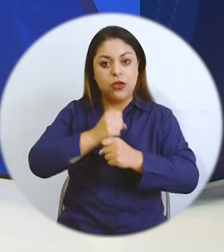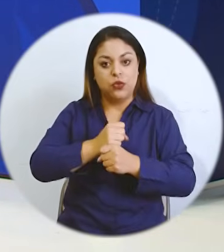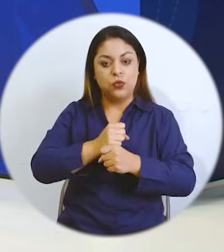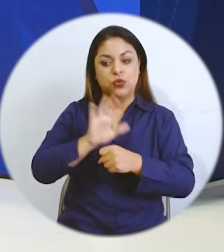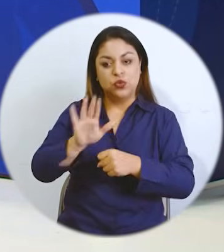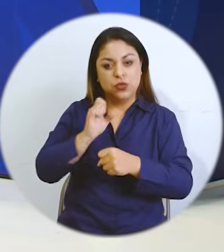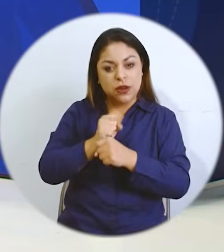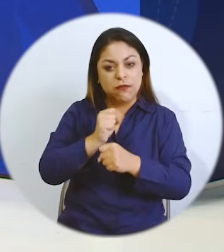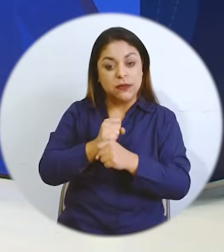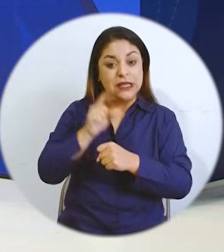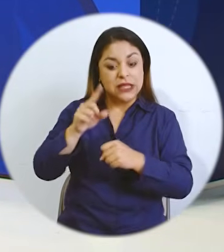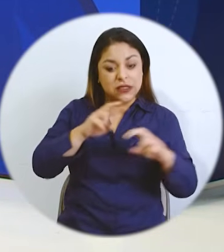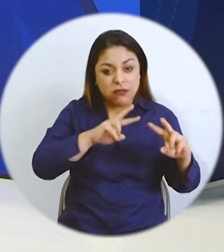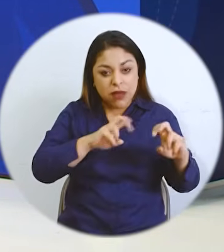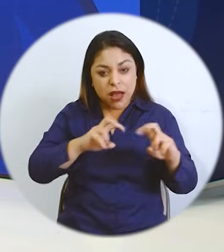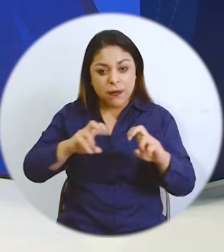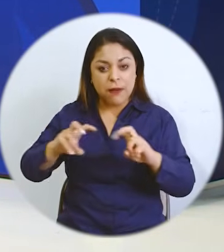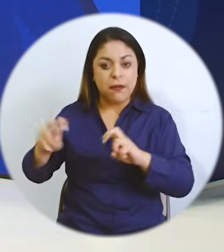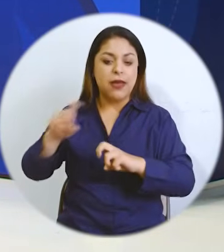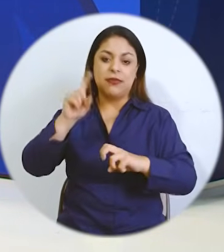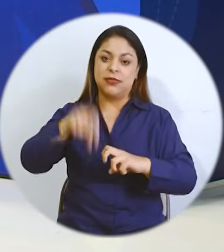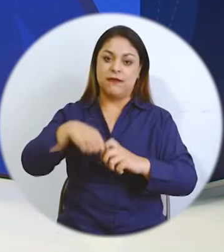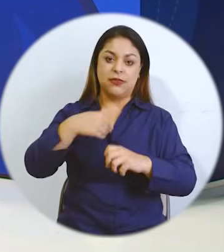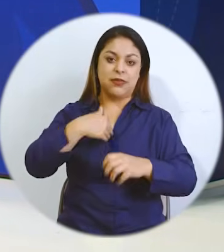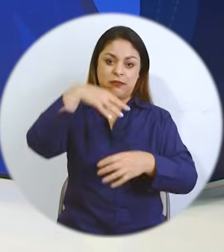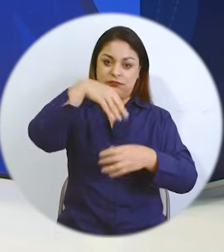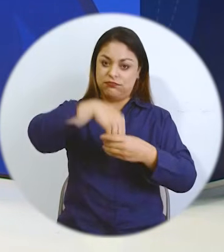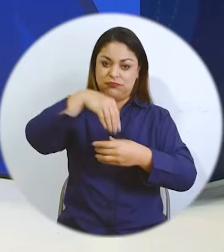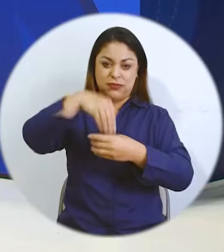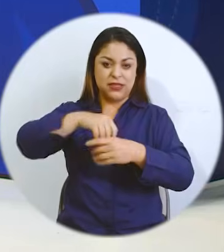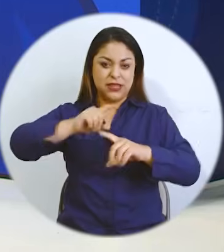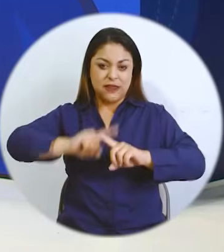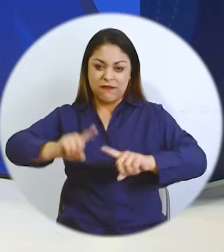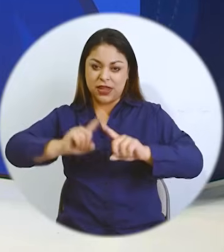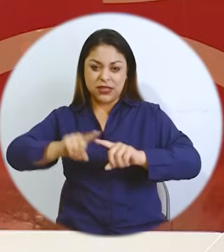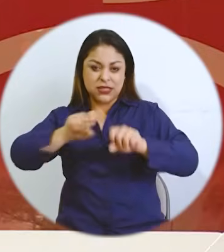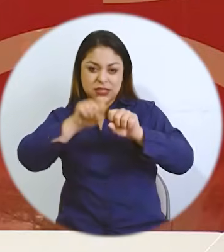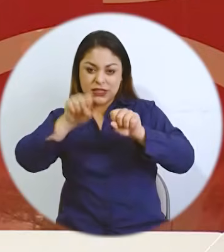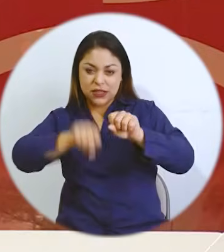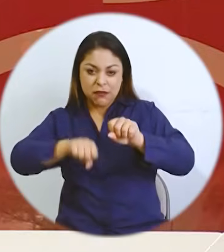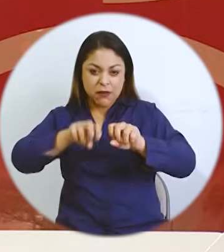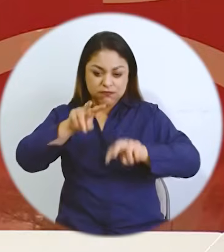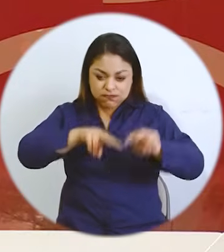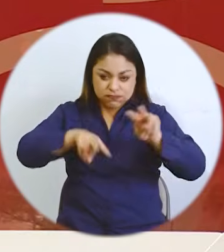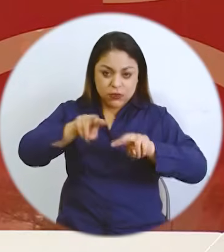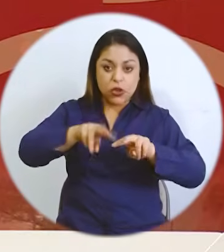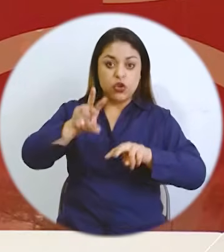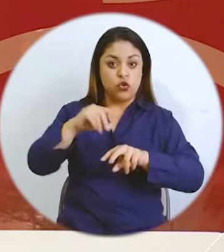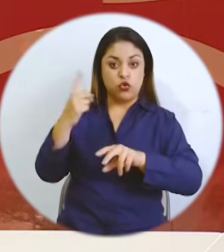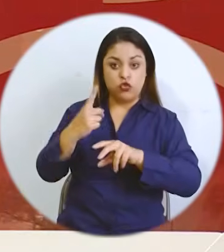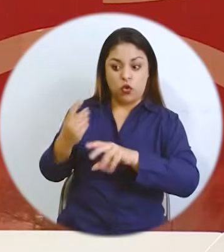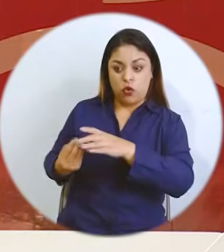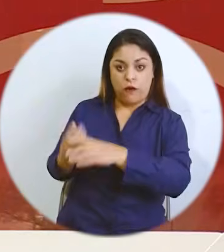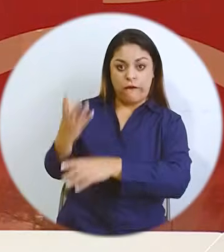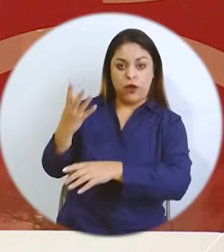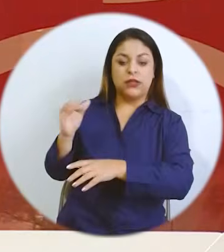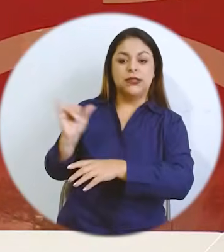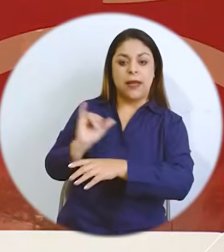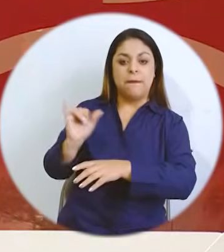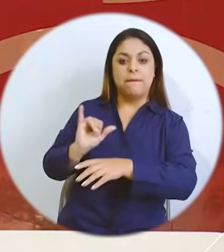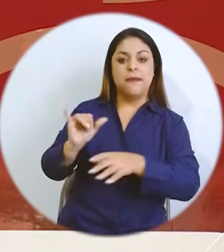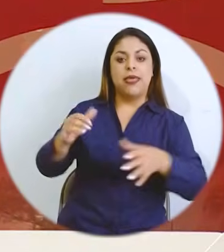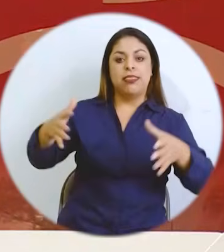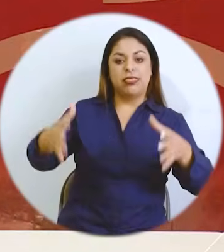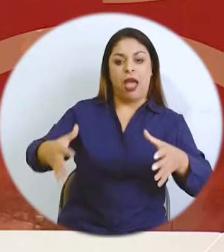monitoreo va incluido dentro de todos los componentes del sistema. No le compete solo a la fuente, sino que va también desde el tanque de almacenamiento y a